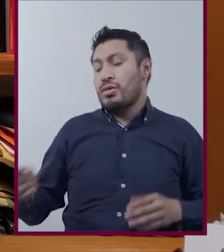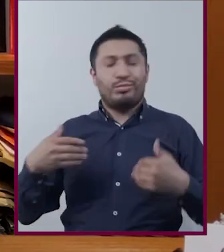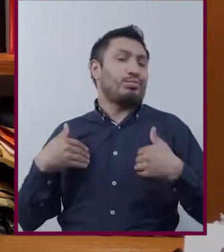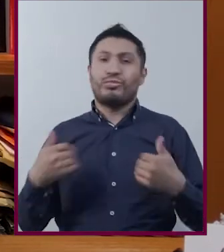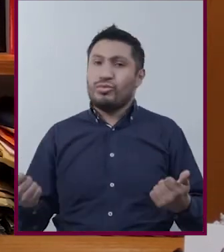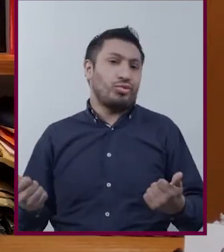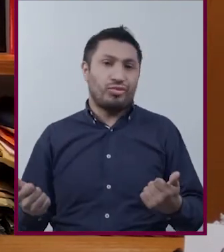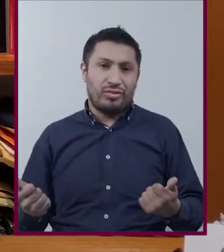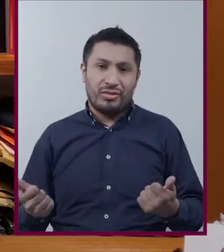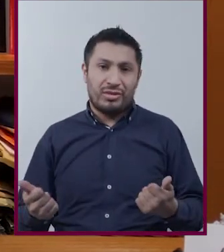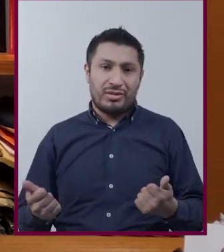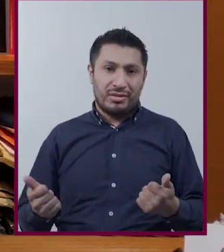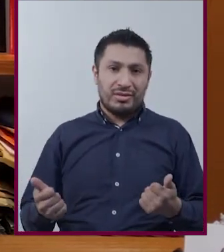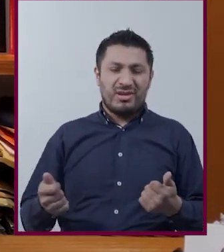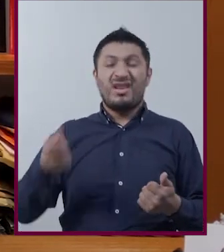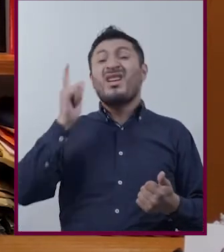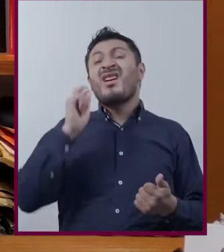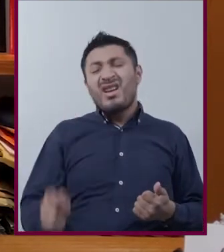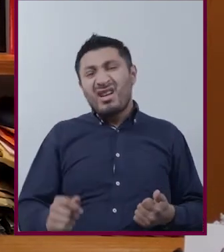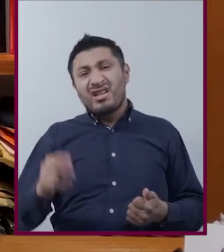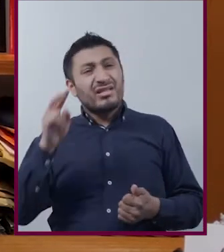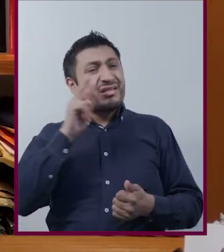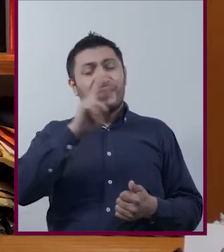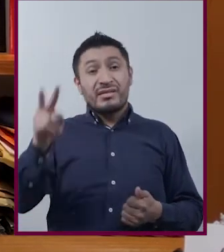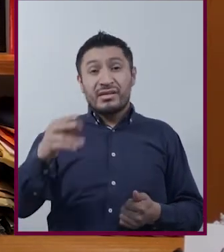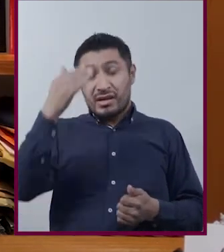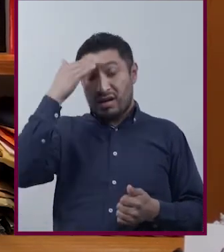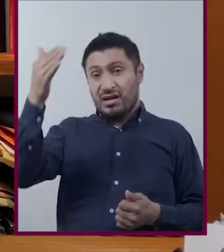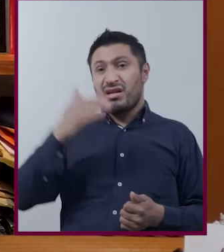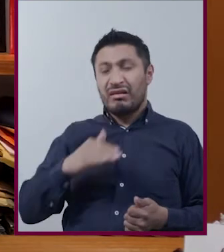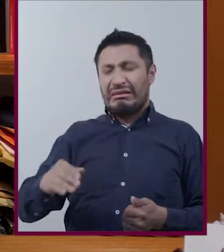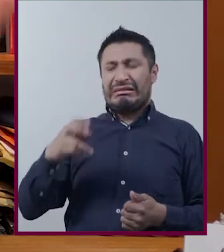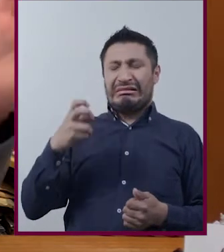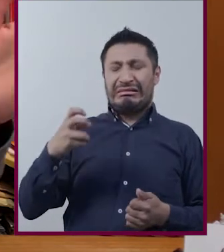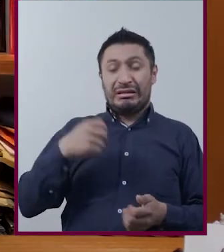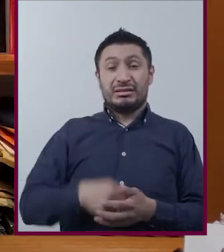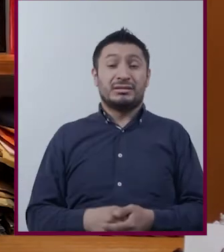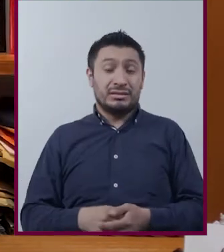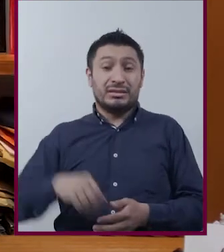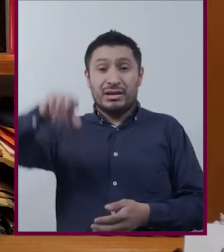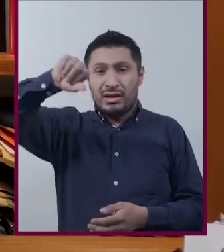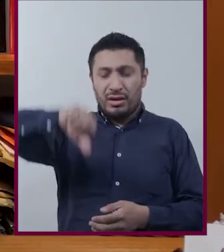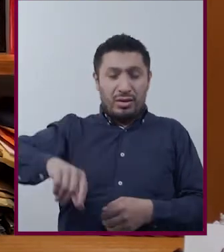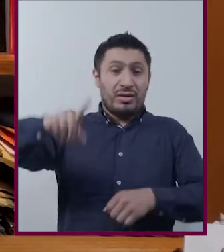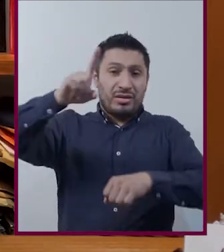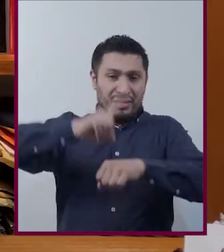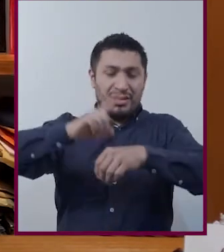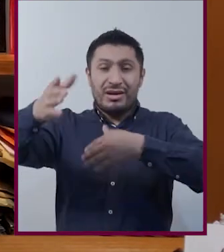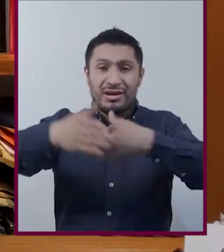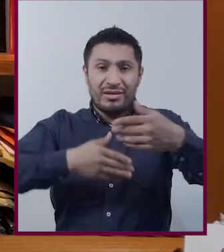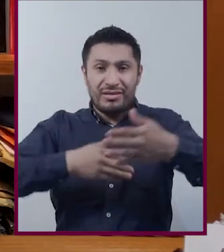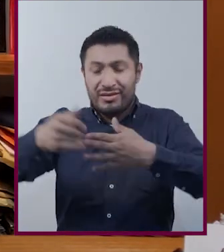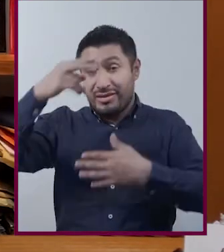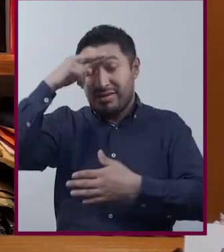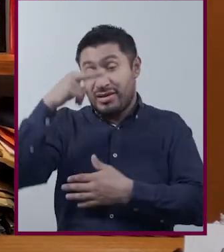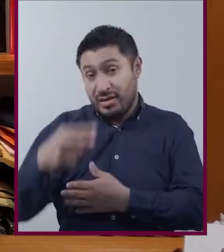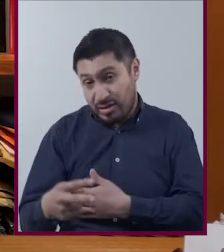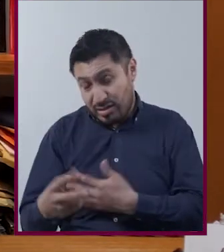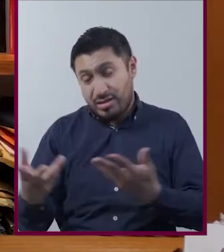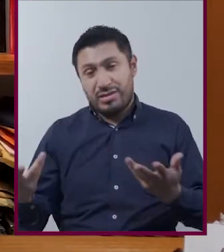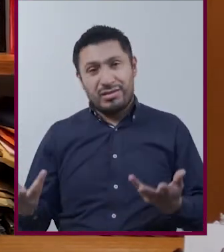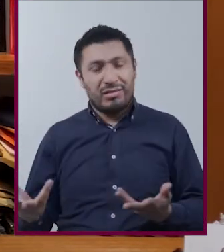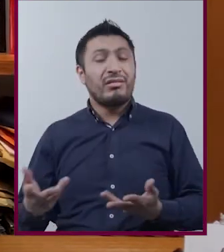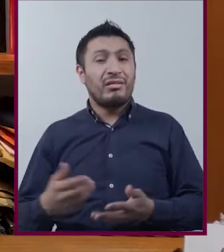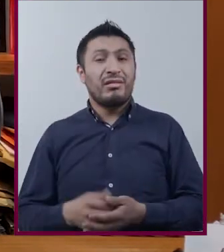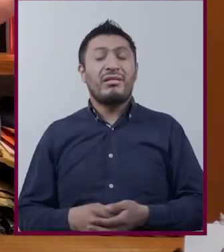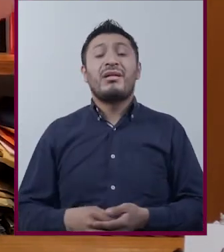es decir, el horror visto con los ojos de una niña. Hoy en día, en el México violento que